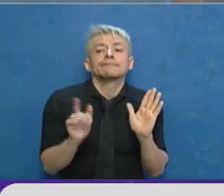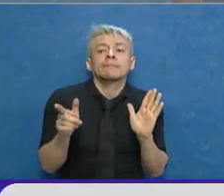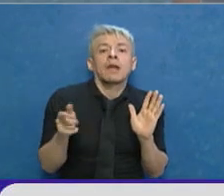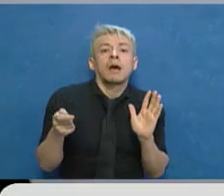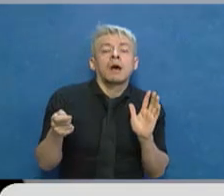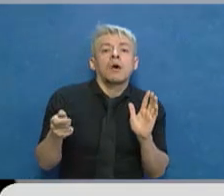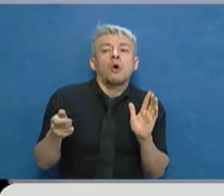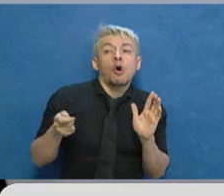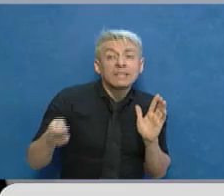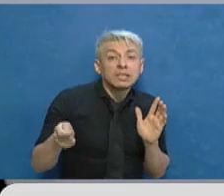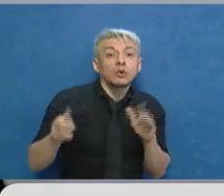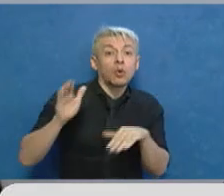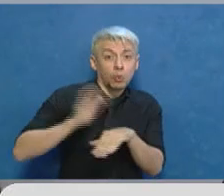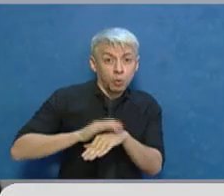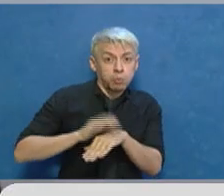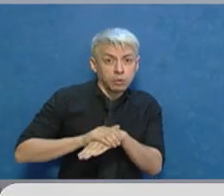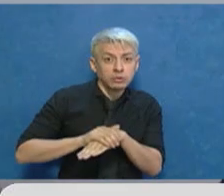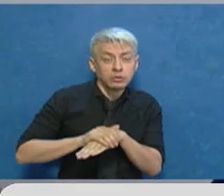homicidio culposo,